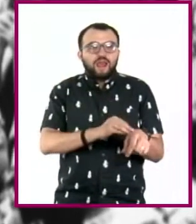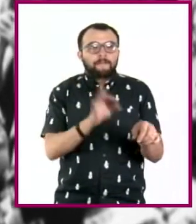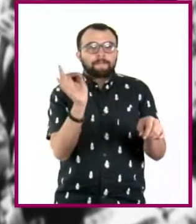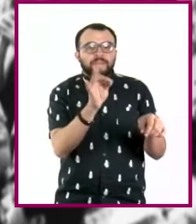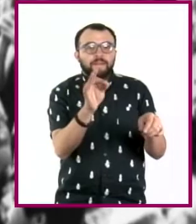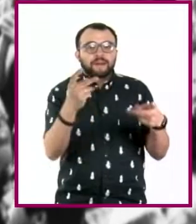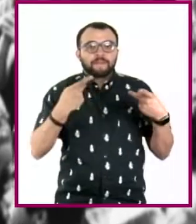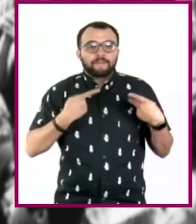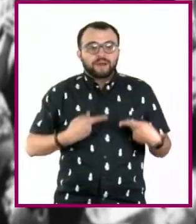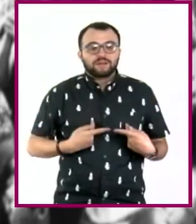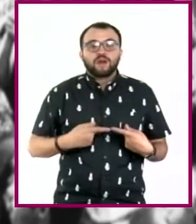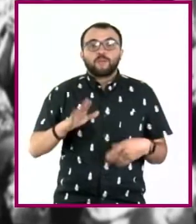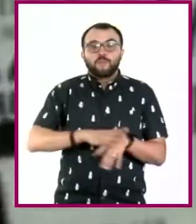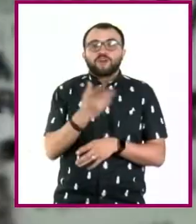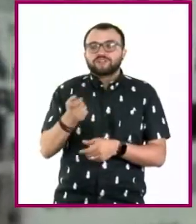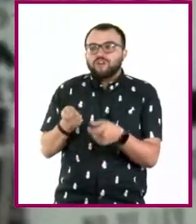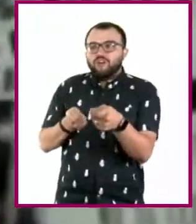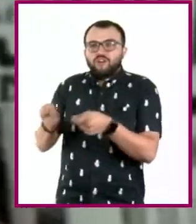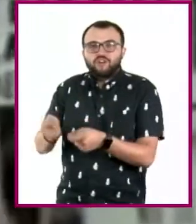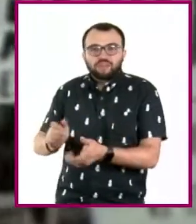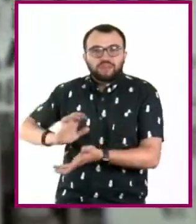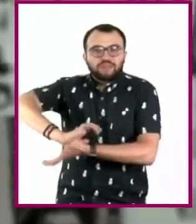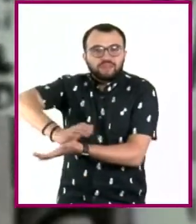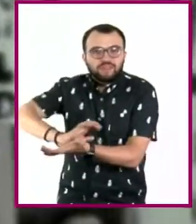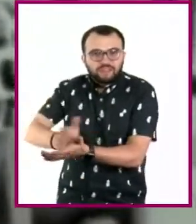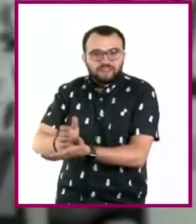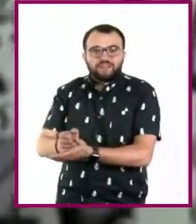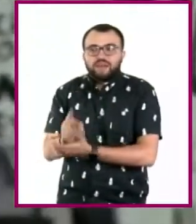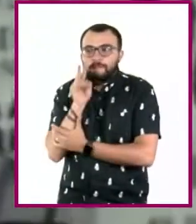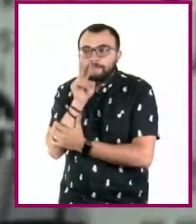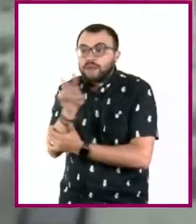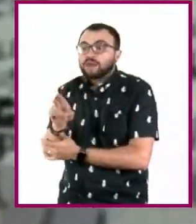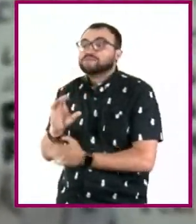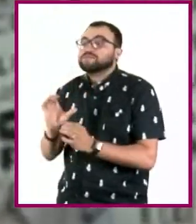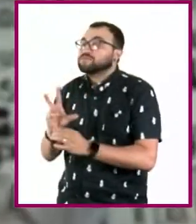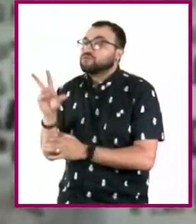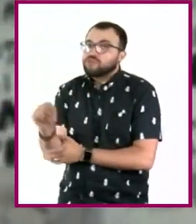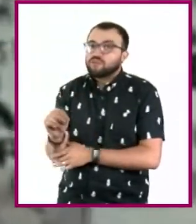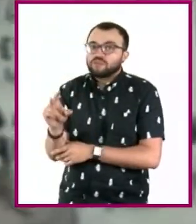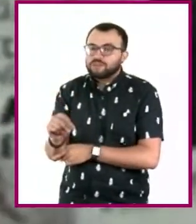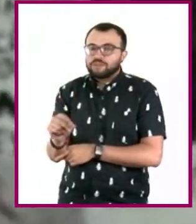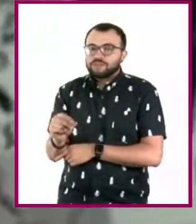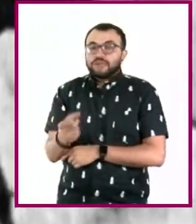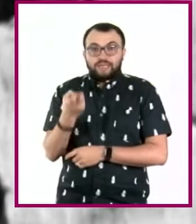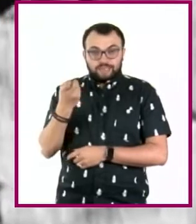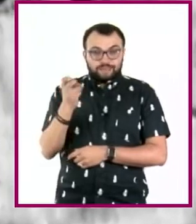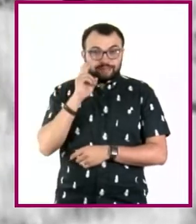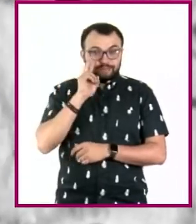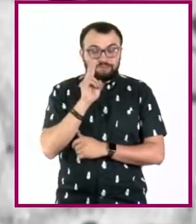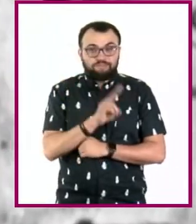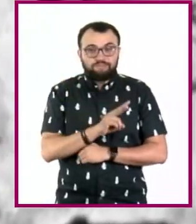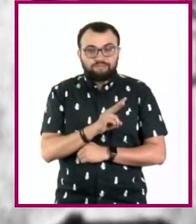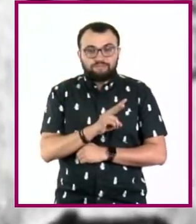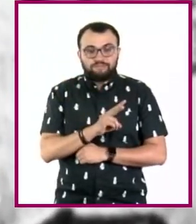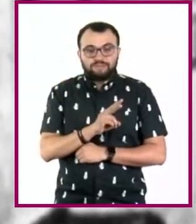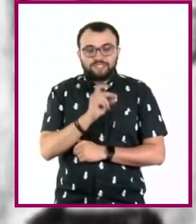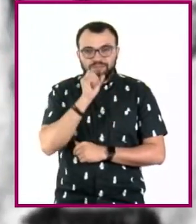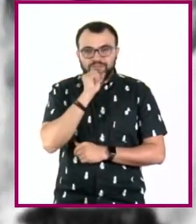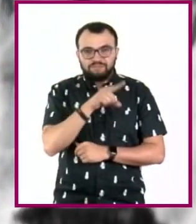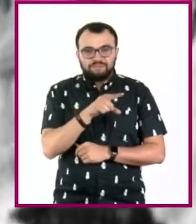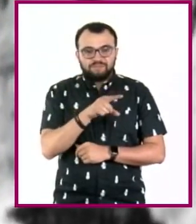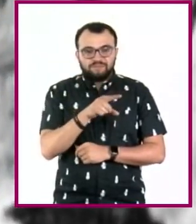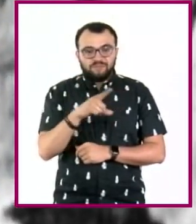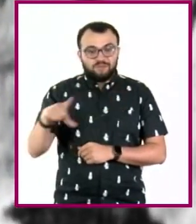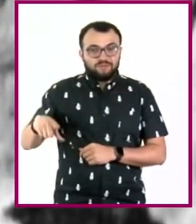pues reprimir, controlar y tutelar. Esta visión estatal, esta